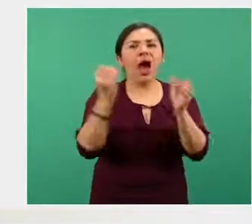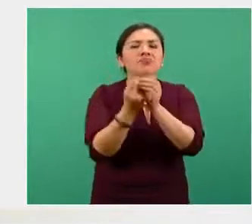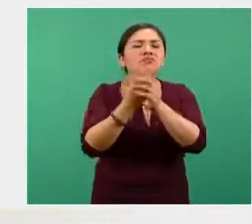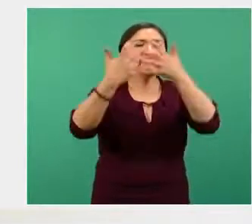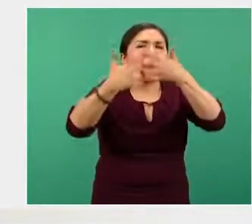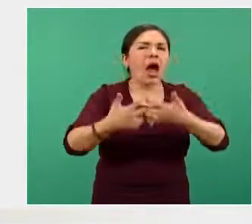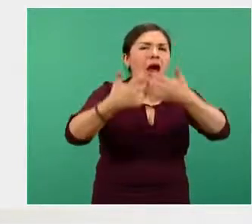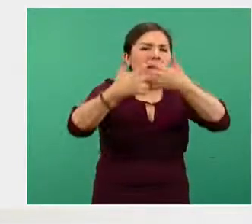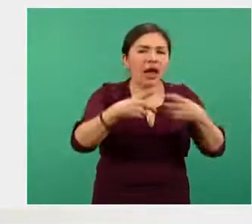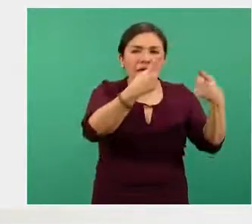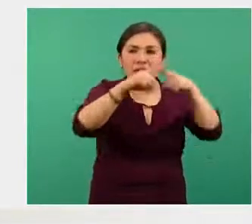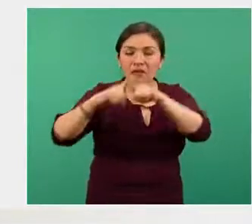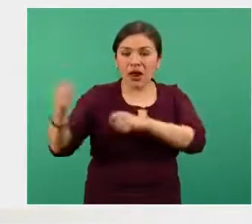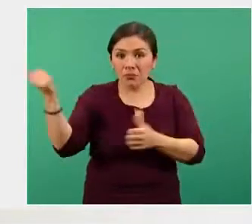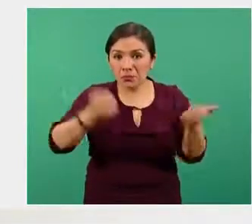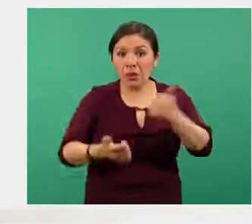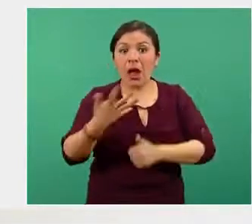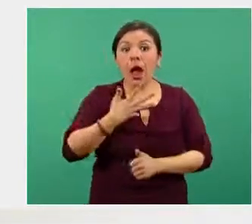diferentes que hemos recibido.